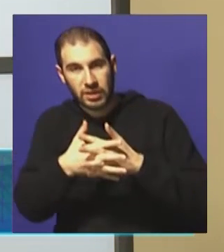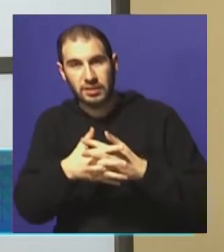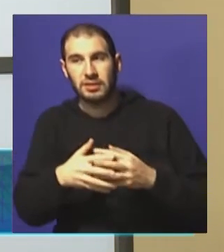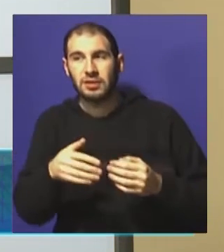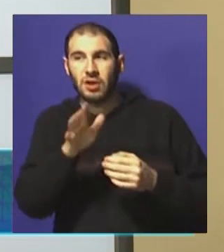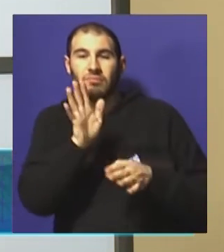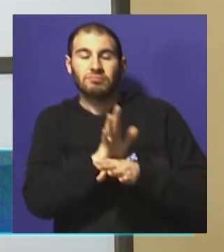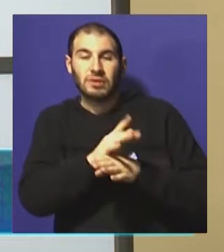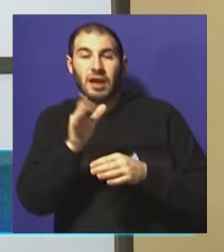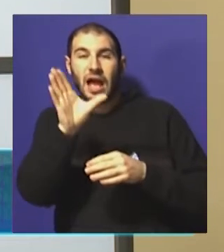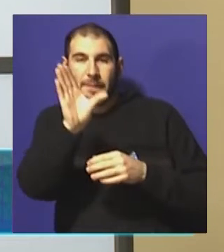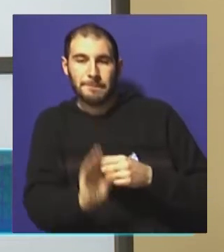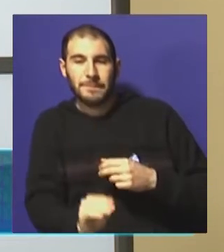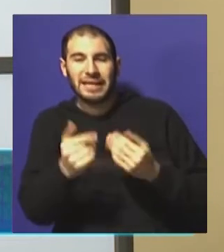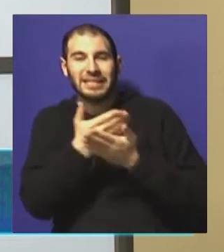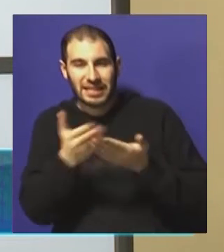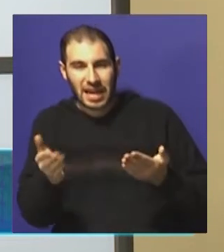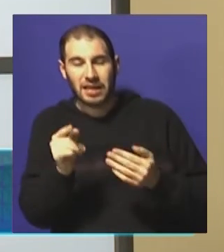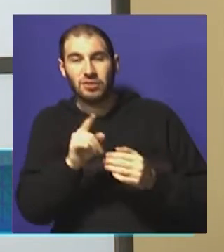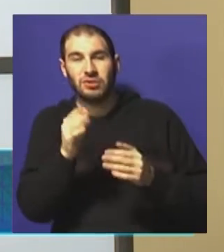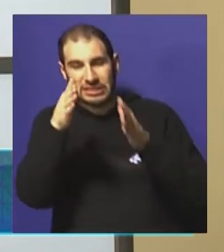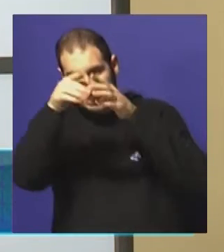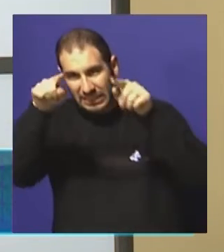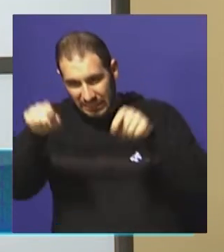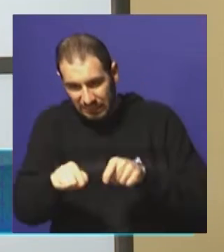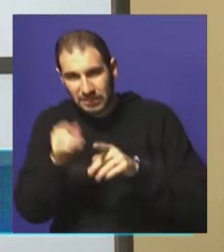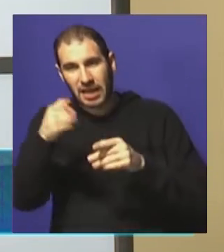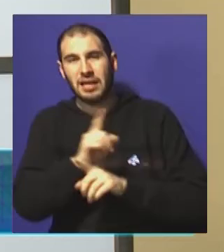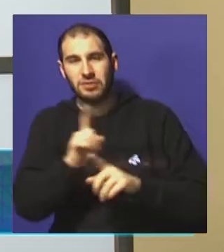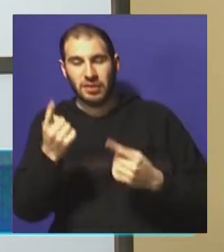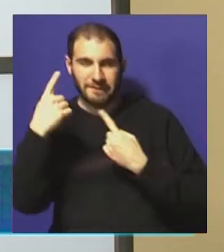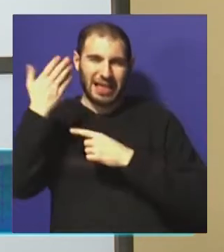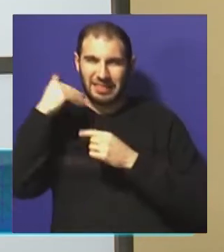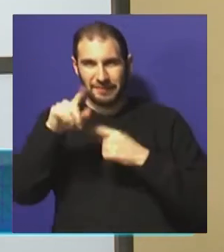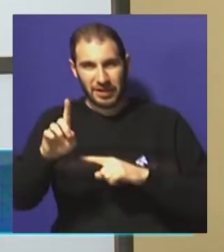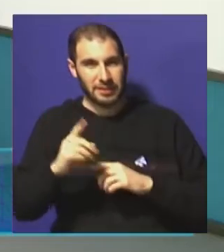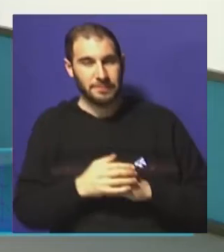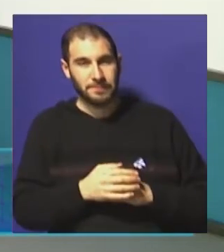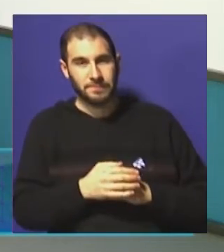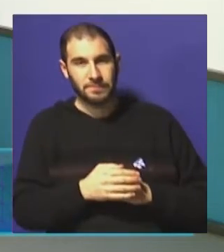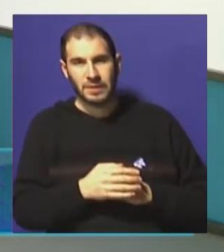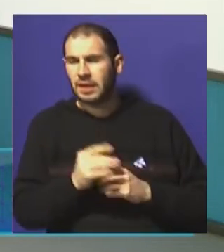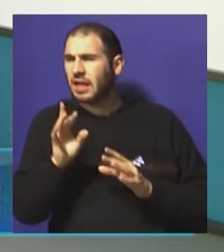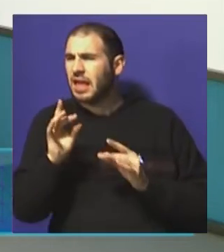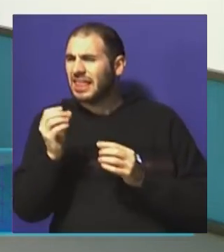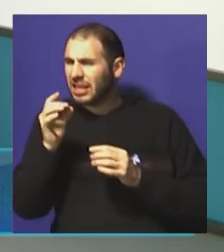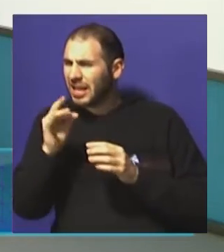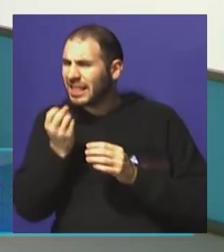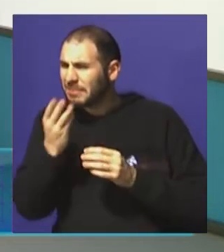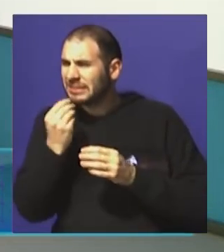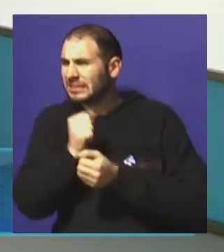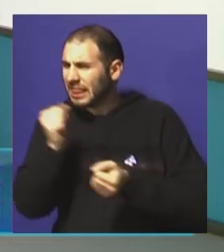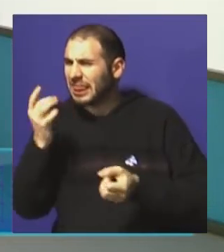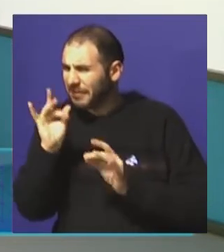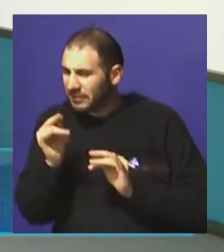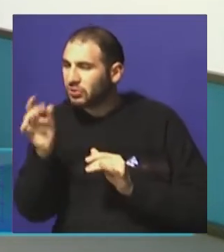patria en un sentido más general y no con los límites que la entendemos ahora en la Argentina. Sí, sí. ¿Y costó que se declarara la independencia? ¿Había